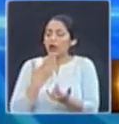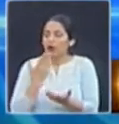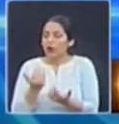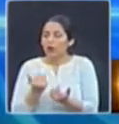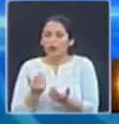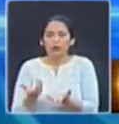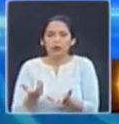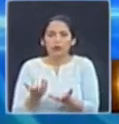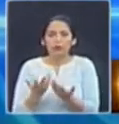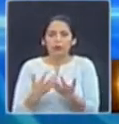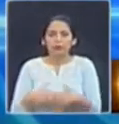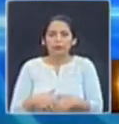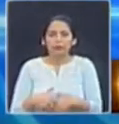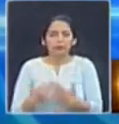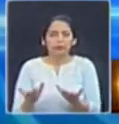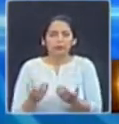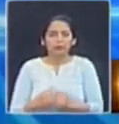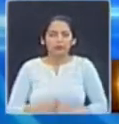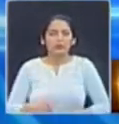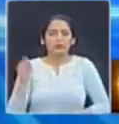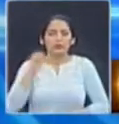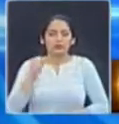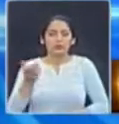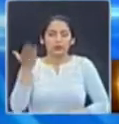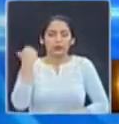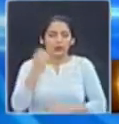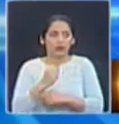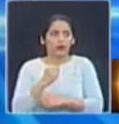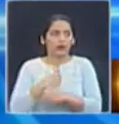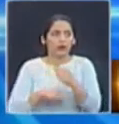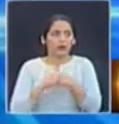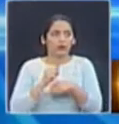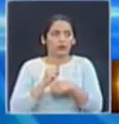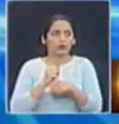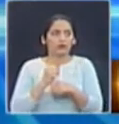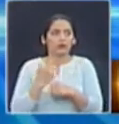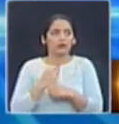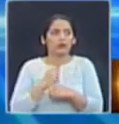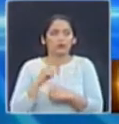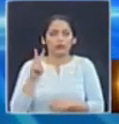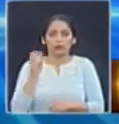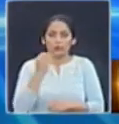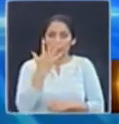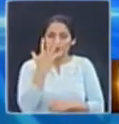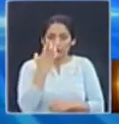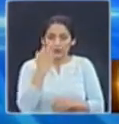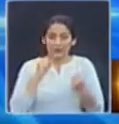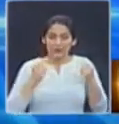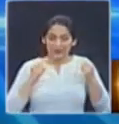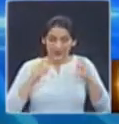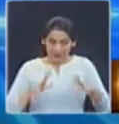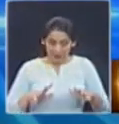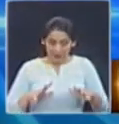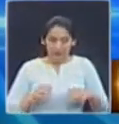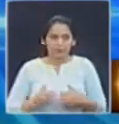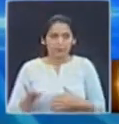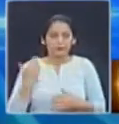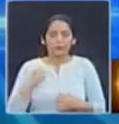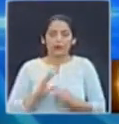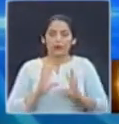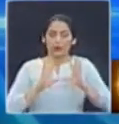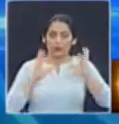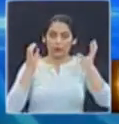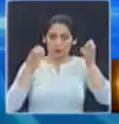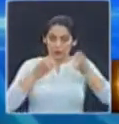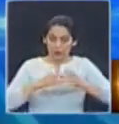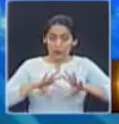vea, en el septiembre del 2015, ajá, o sea, dos años y dos meses ya, la Comisión Anticorrupción presentó